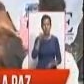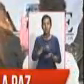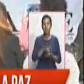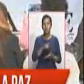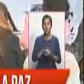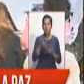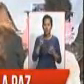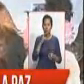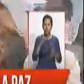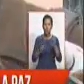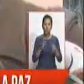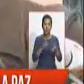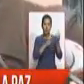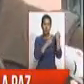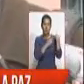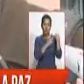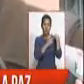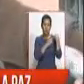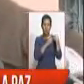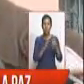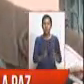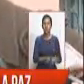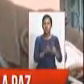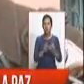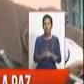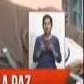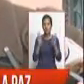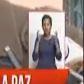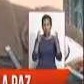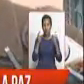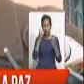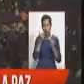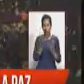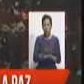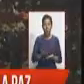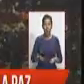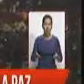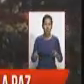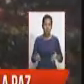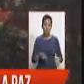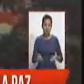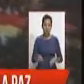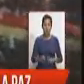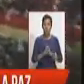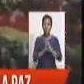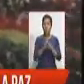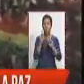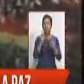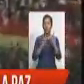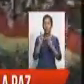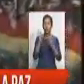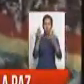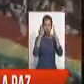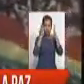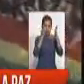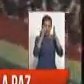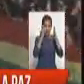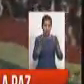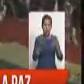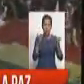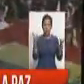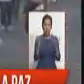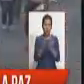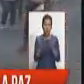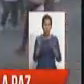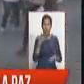se haga un curso de responsabilidades también por este es por estos hechos la población está atenta estos cabildos que bien